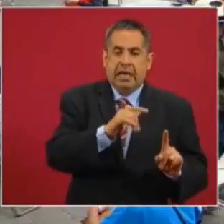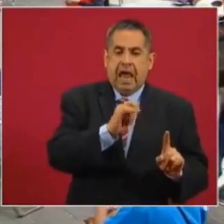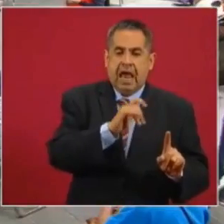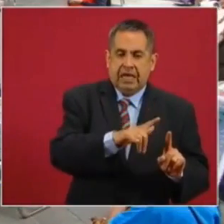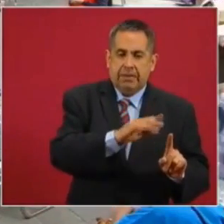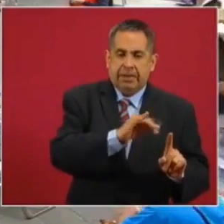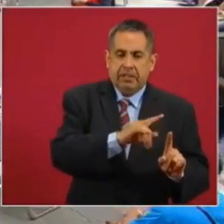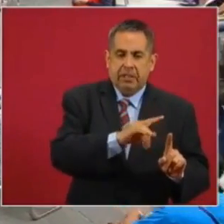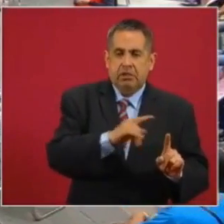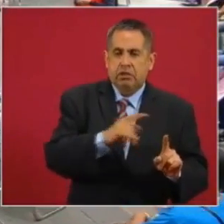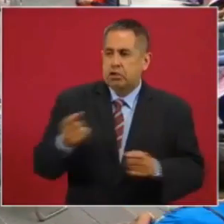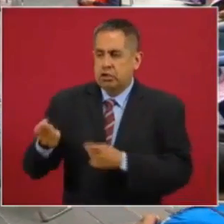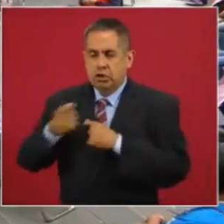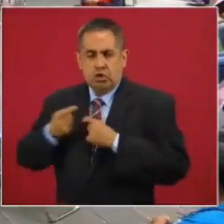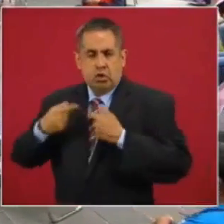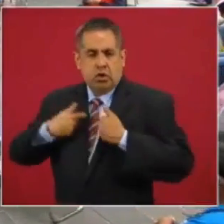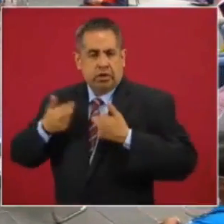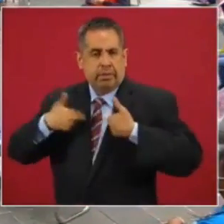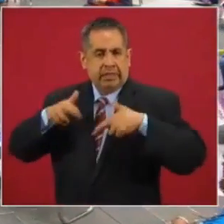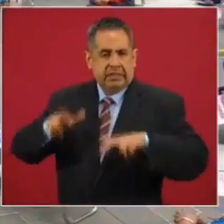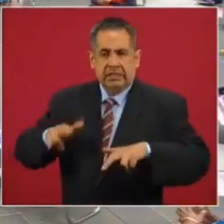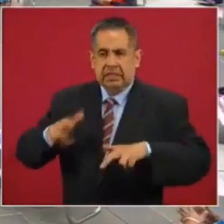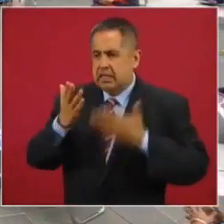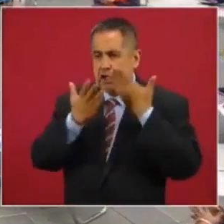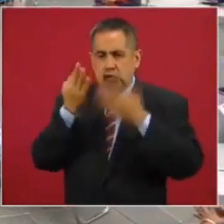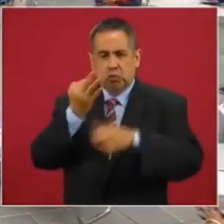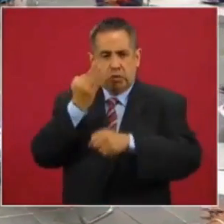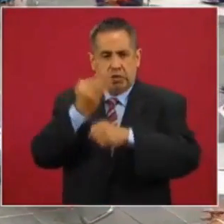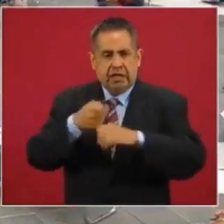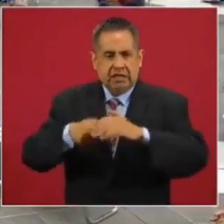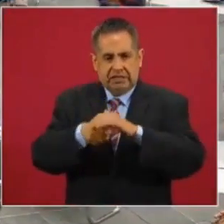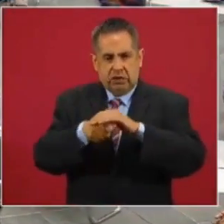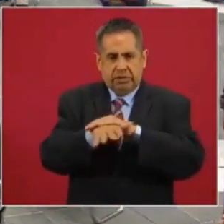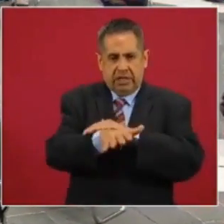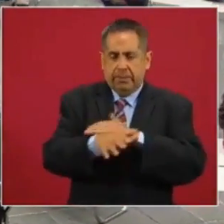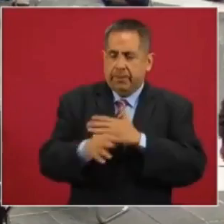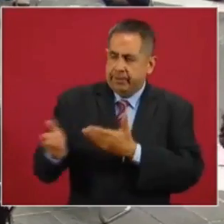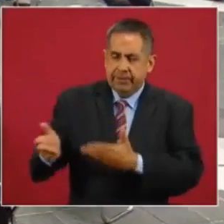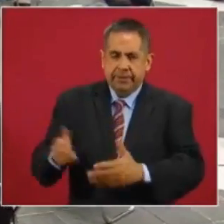representación de los familiares de los estudiantes normalistas desaparecidos